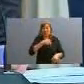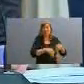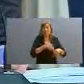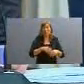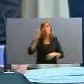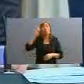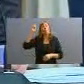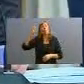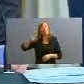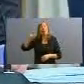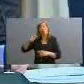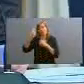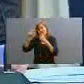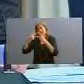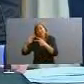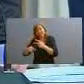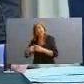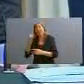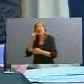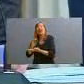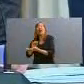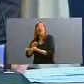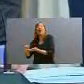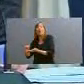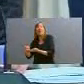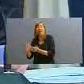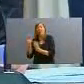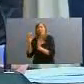jueces de todas las instancias y de los abogados de la matrícula federal.